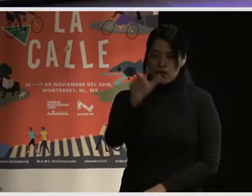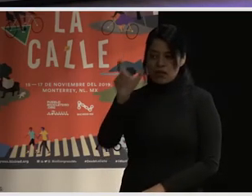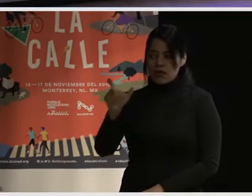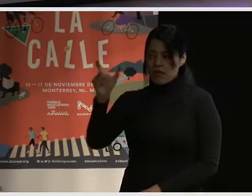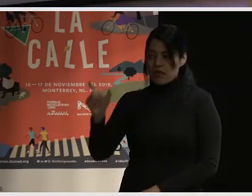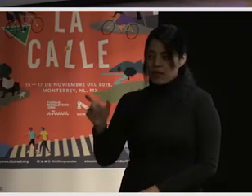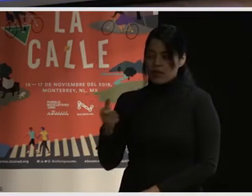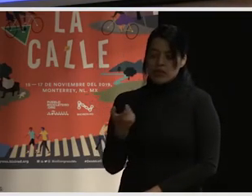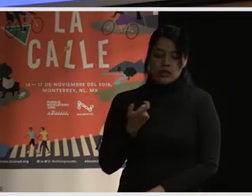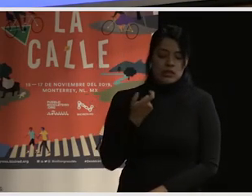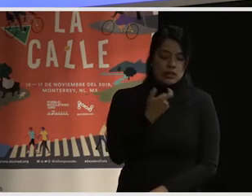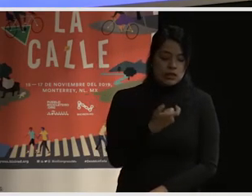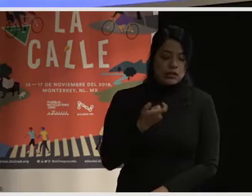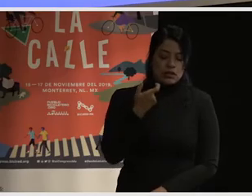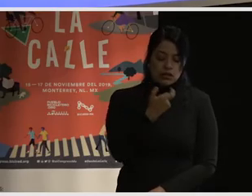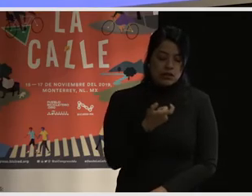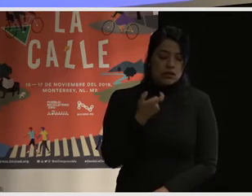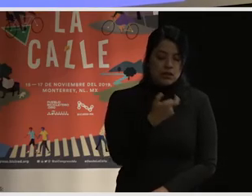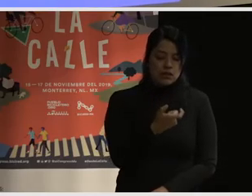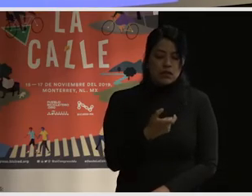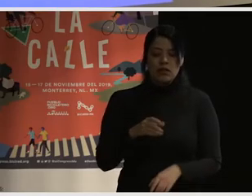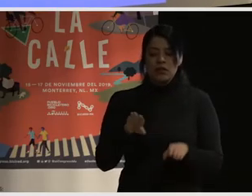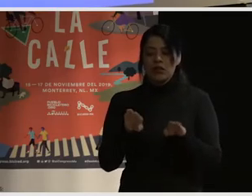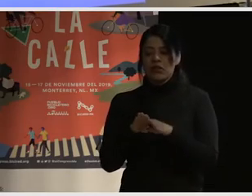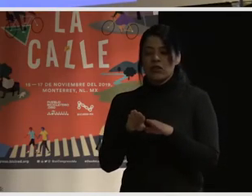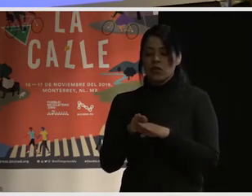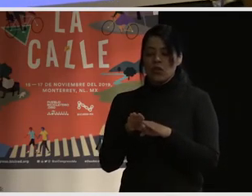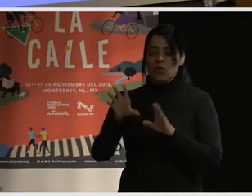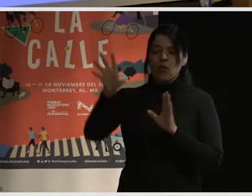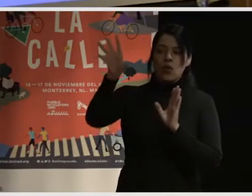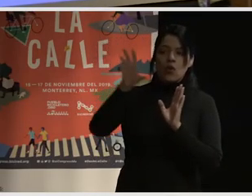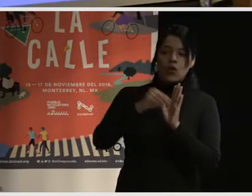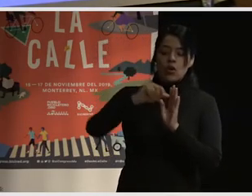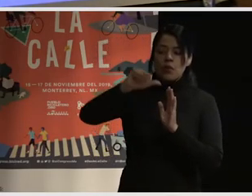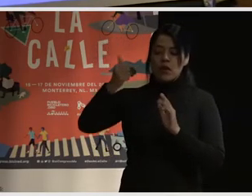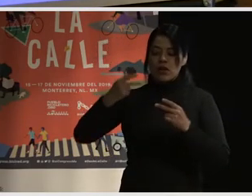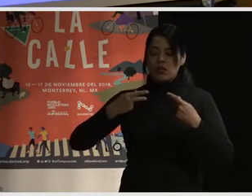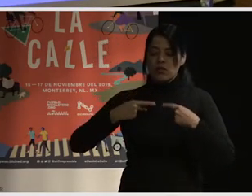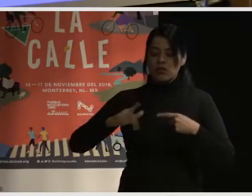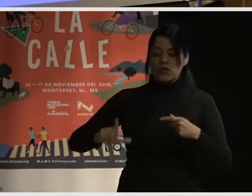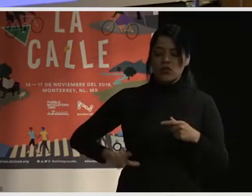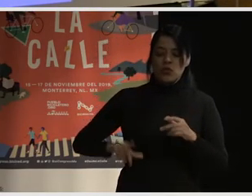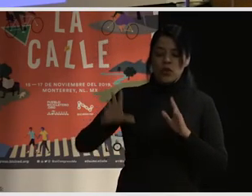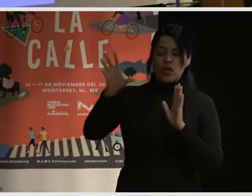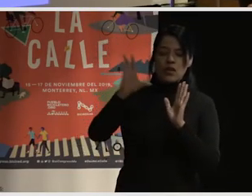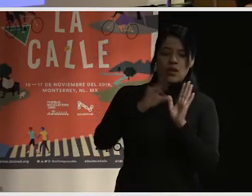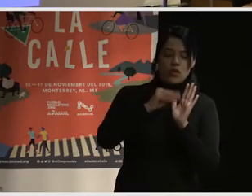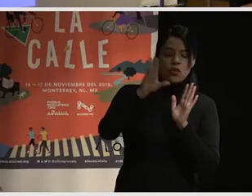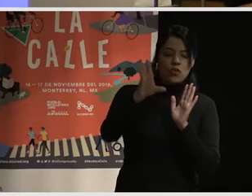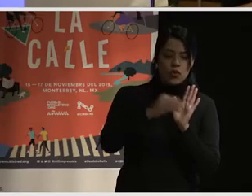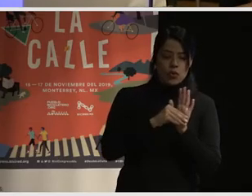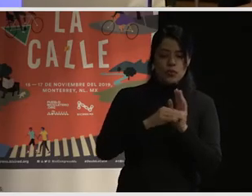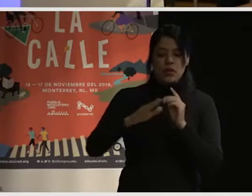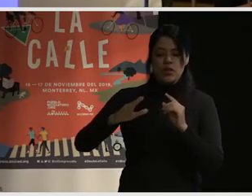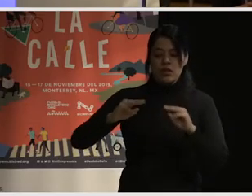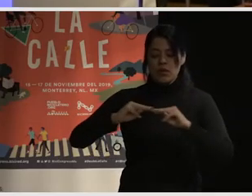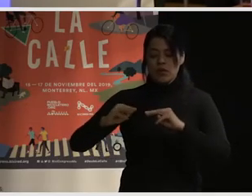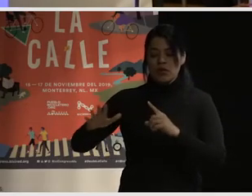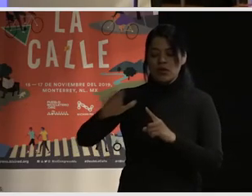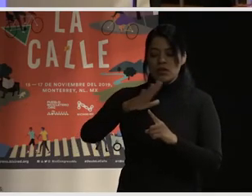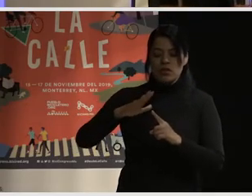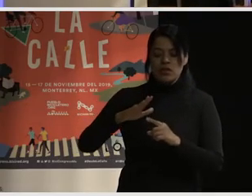etiquetados el tema de cómo inspiramos a más funcionarios para que promuevan la movilidad sustentable cómo hacemos para que